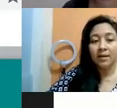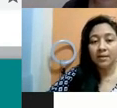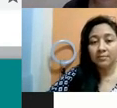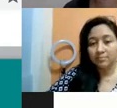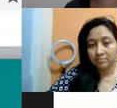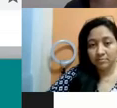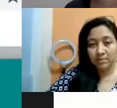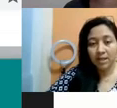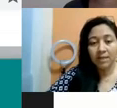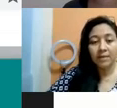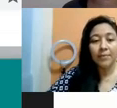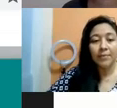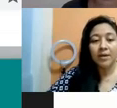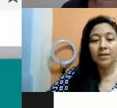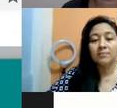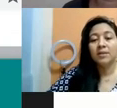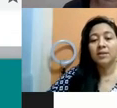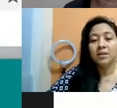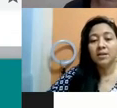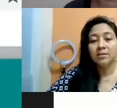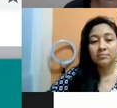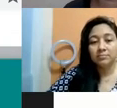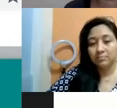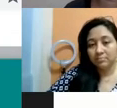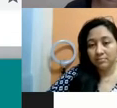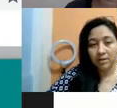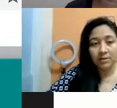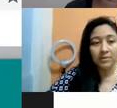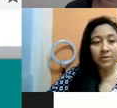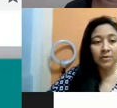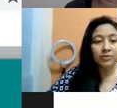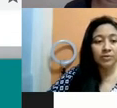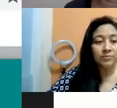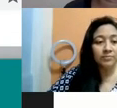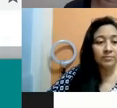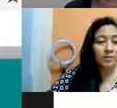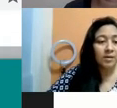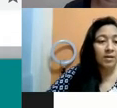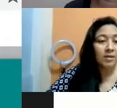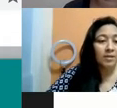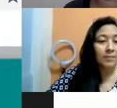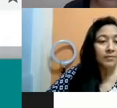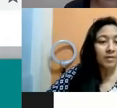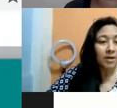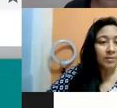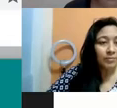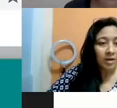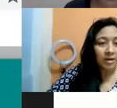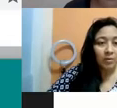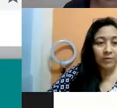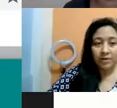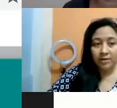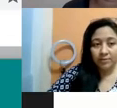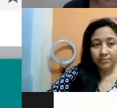manera directa vamos a ir a añadir actividad o recurso. Y vamos a